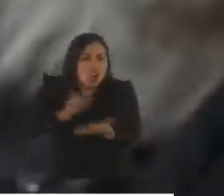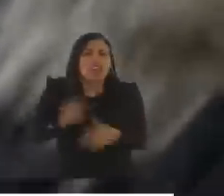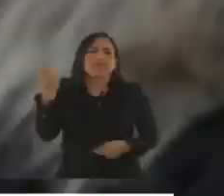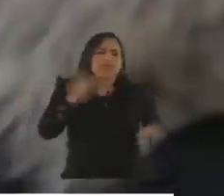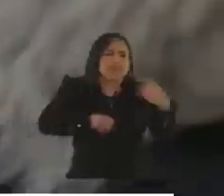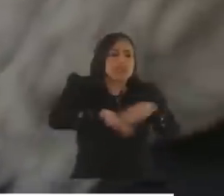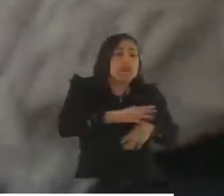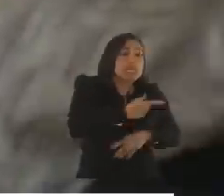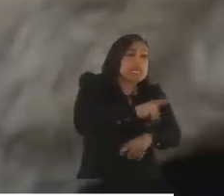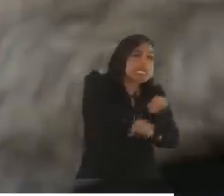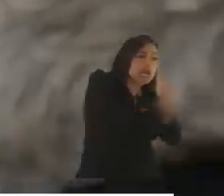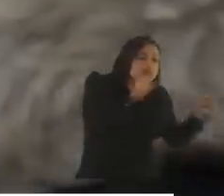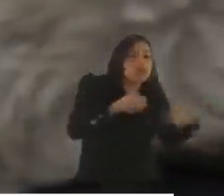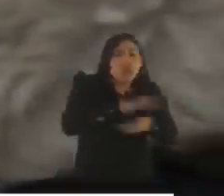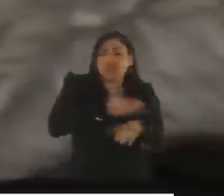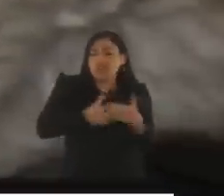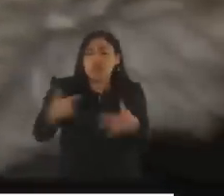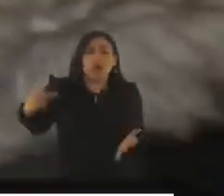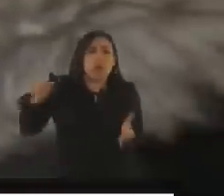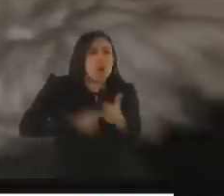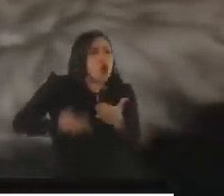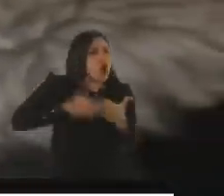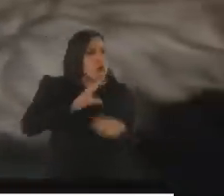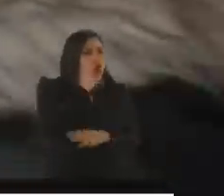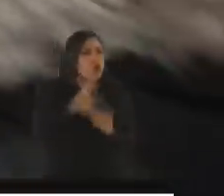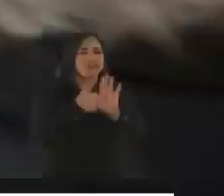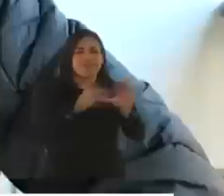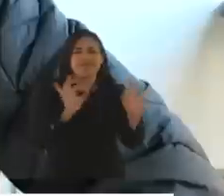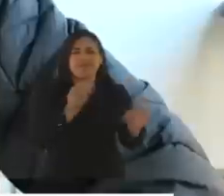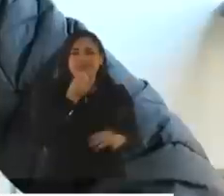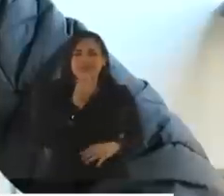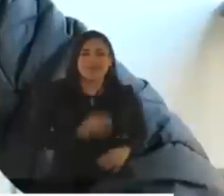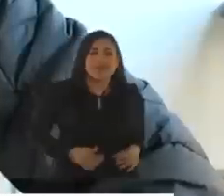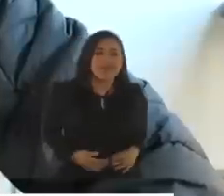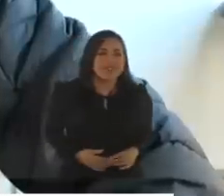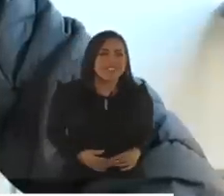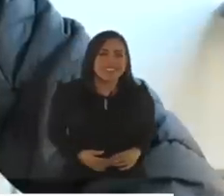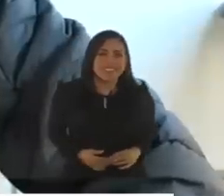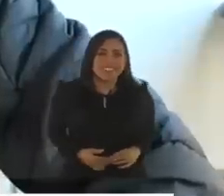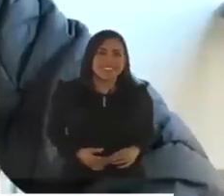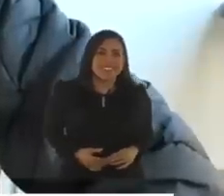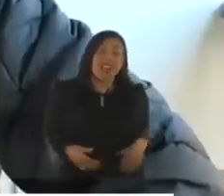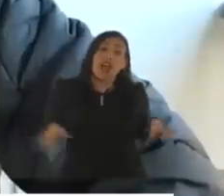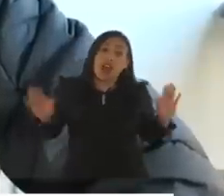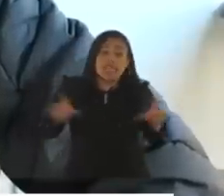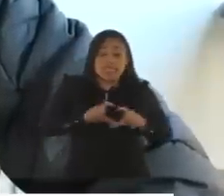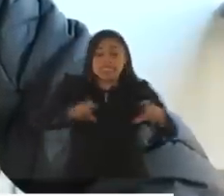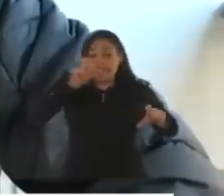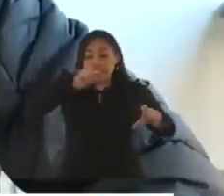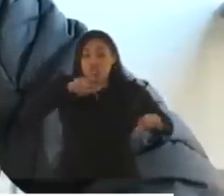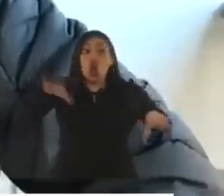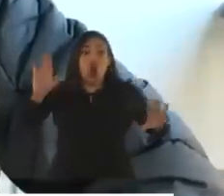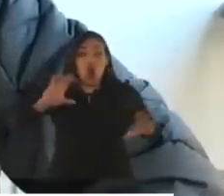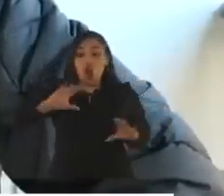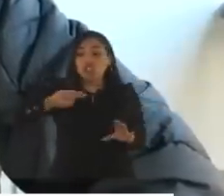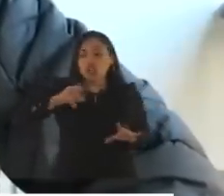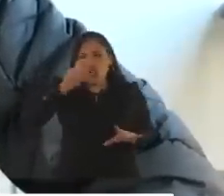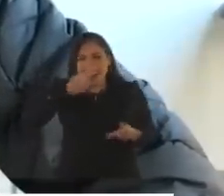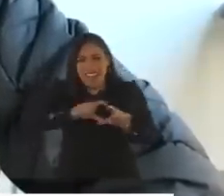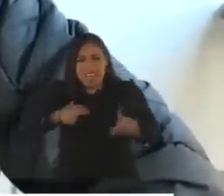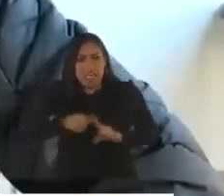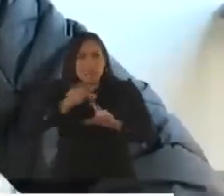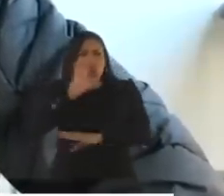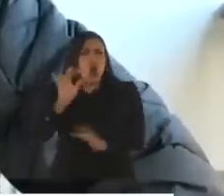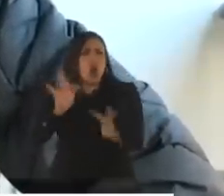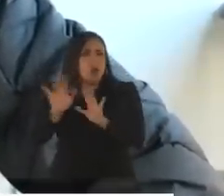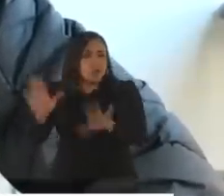tarde, cualquier momento es bueno para hacer quedar bien a Colombia. Ah, el salchichón y el chorizo, que es típico colombiano.